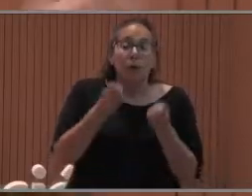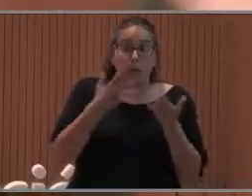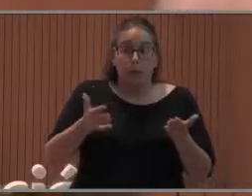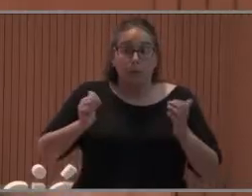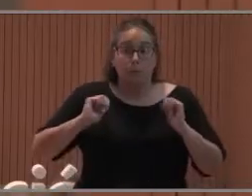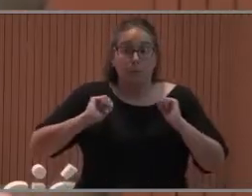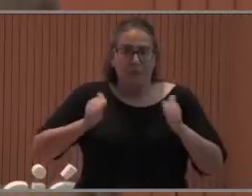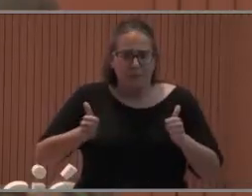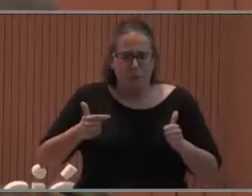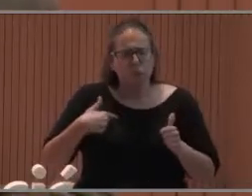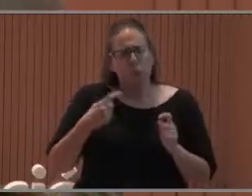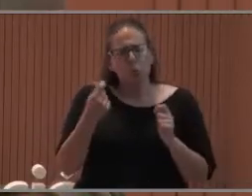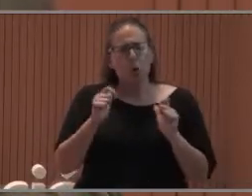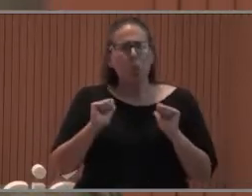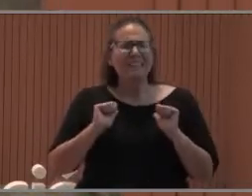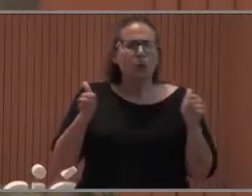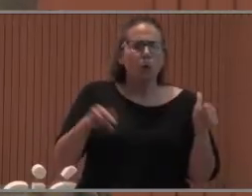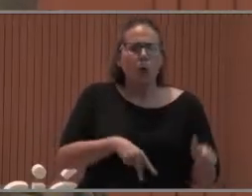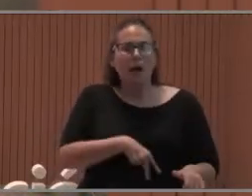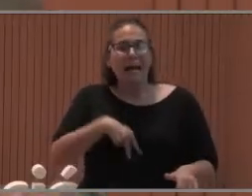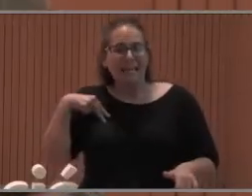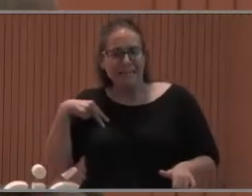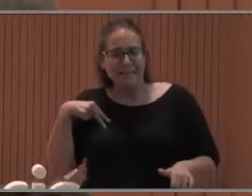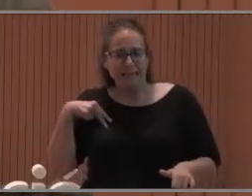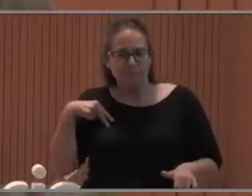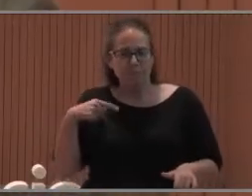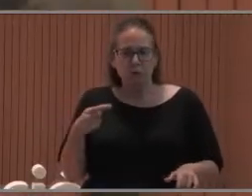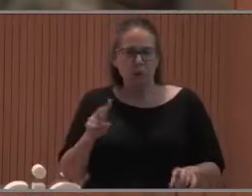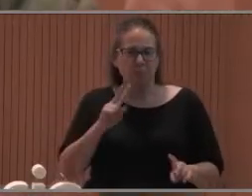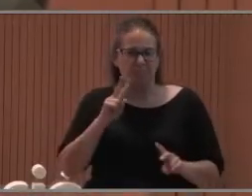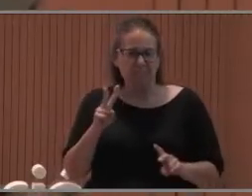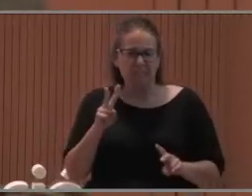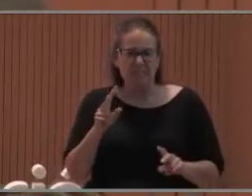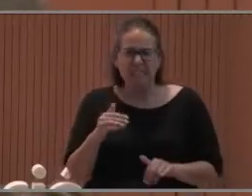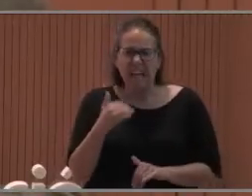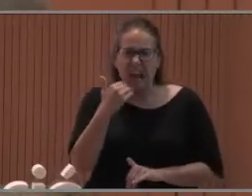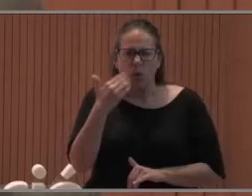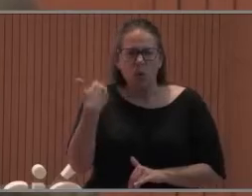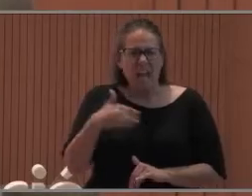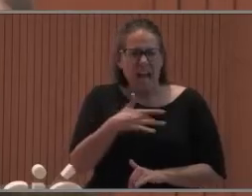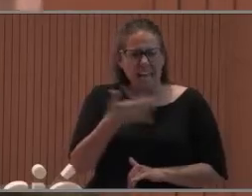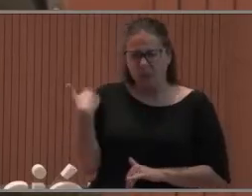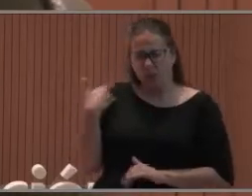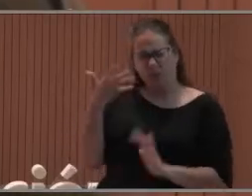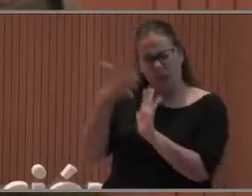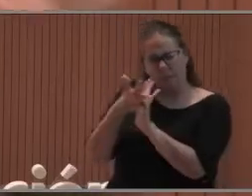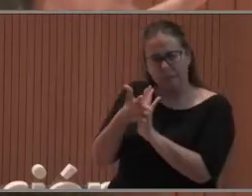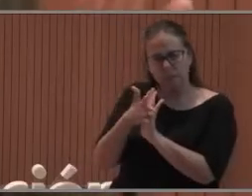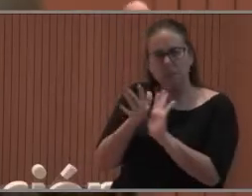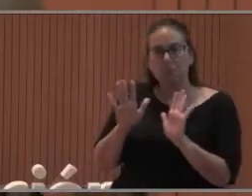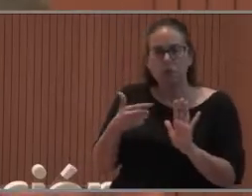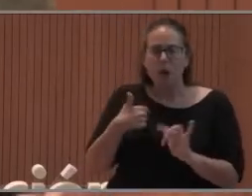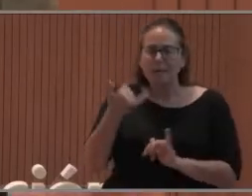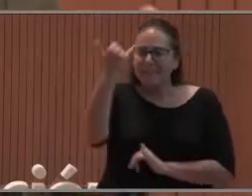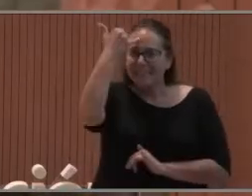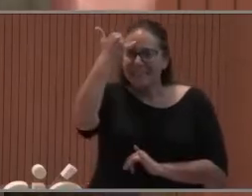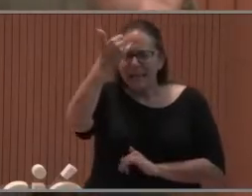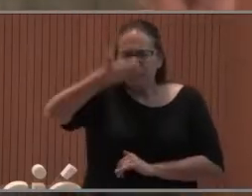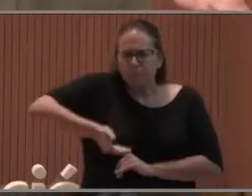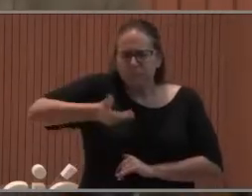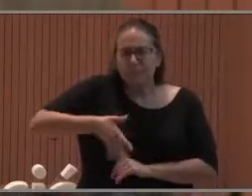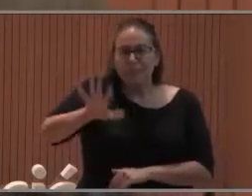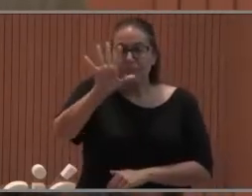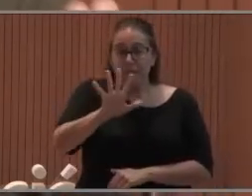allá. Yo voy a hacer una introducción genérica. No voy a decir casi nada de algo que ya hablamos el otro día, pero sí que tengo 5 ideas clave que